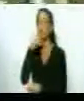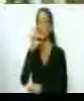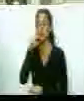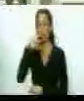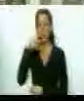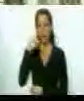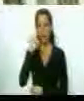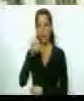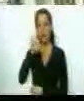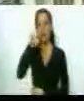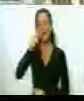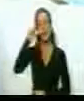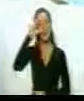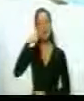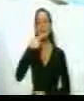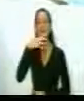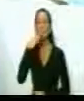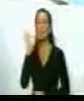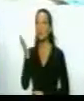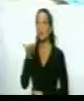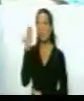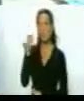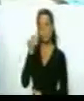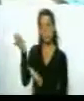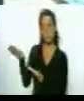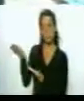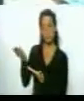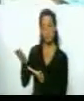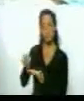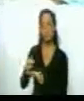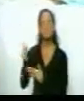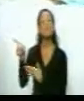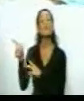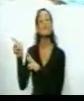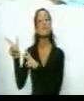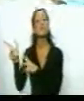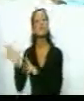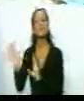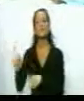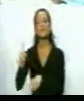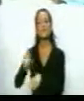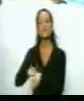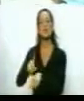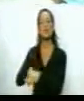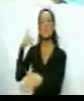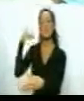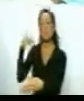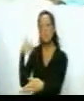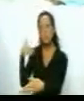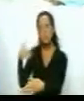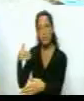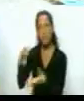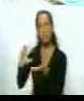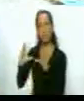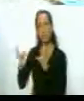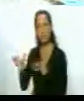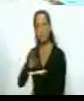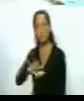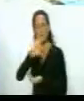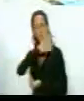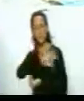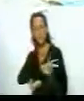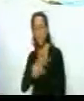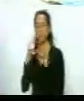reuniones porque entendemos que eso va a posibilitar tener el tiempo necesario para poder discutir. Porque siempre nosotros reclamamos desde